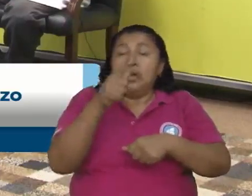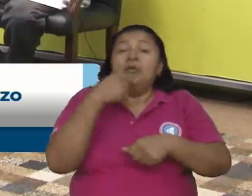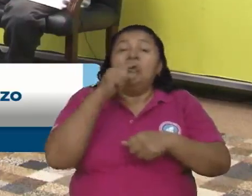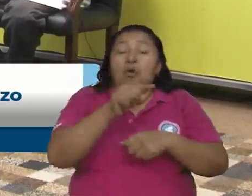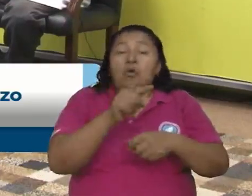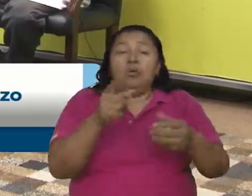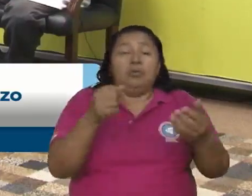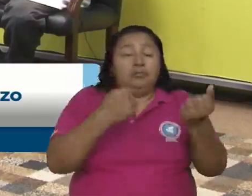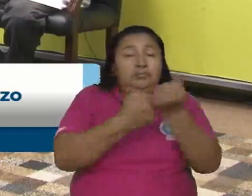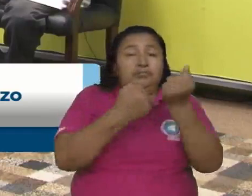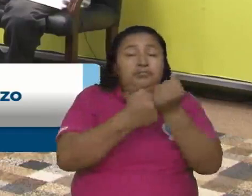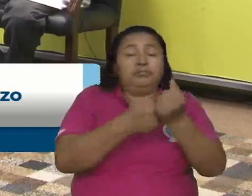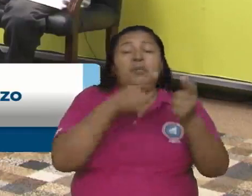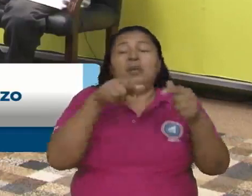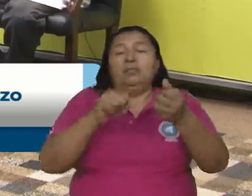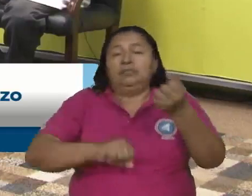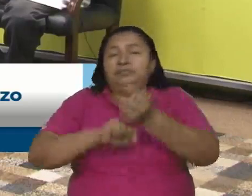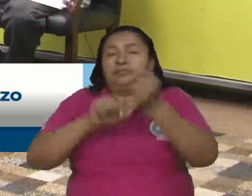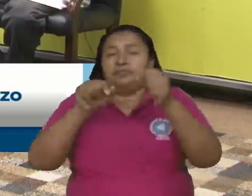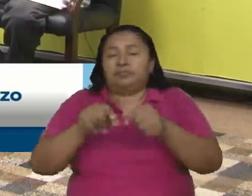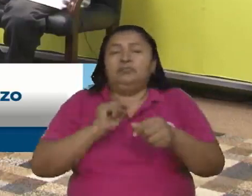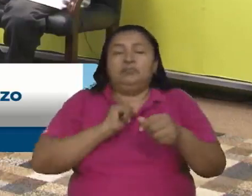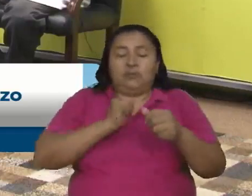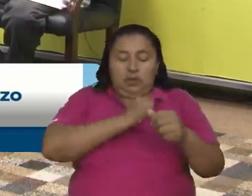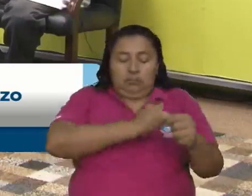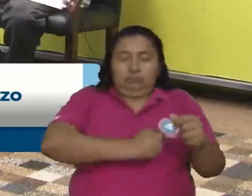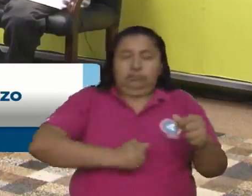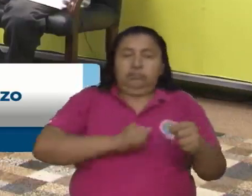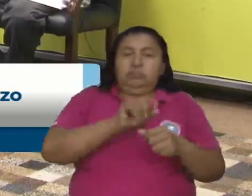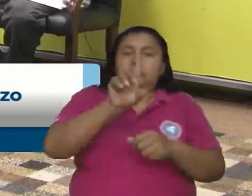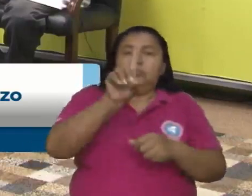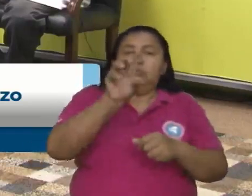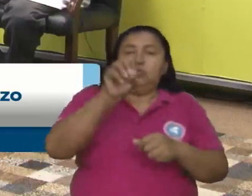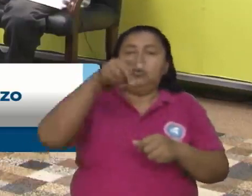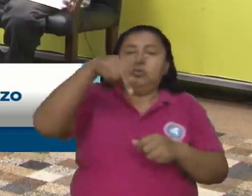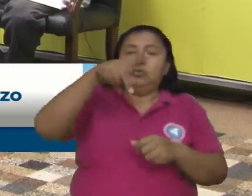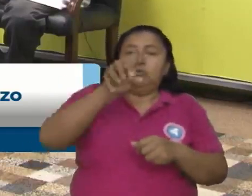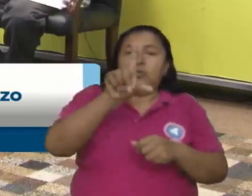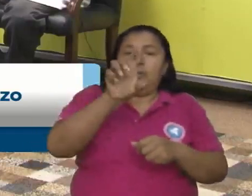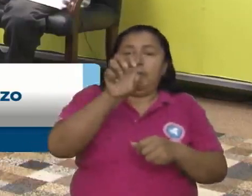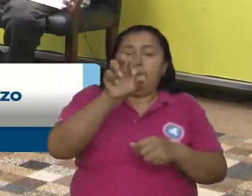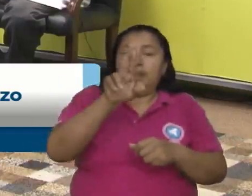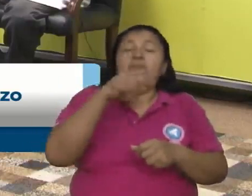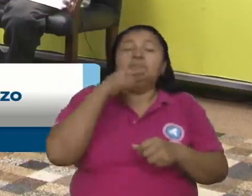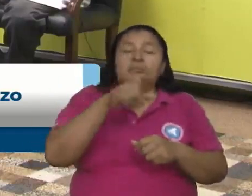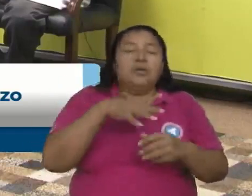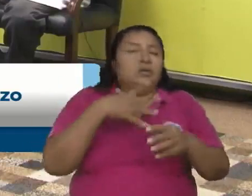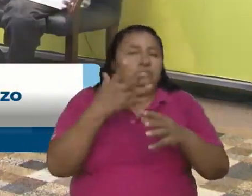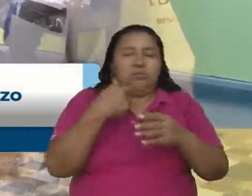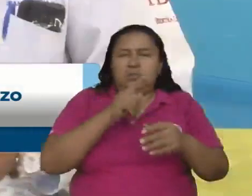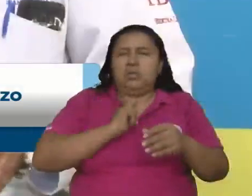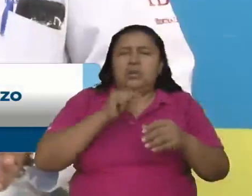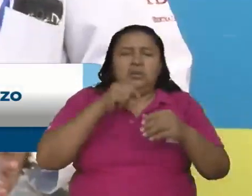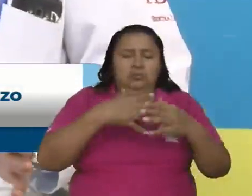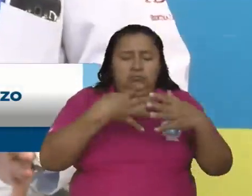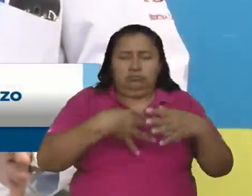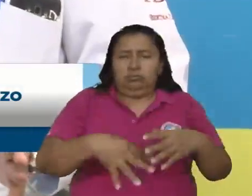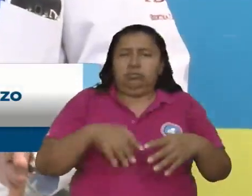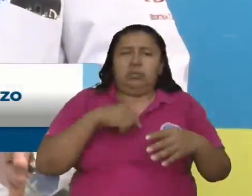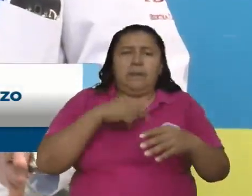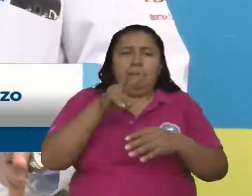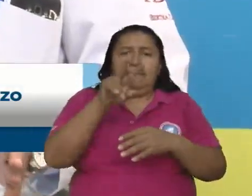de la clínica y el ultrasonido Doppler. ¿Ya? El ultrasonido Doppler es el gold estándar para ver si está trombosado el vaso o